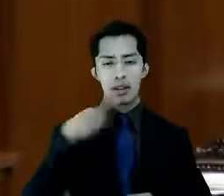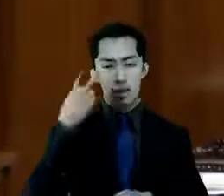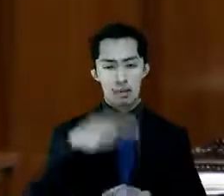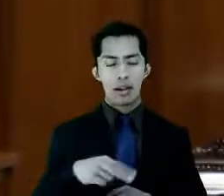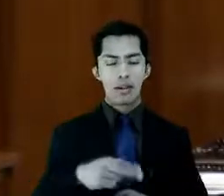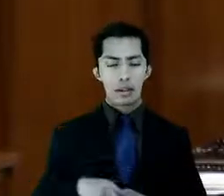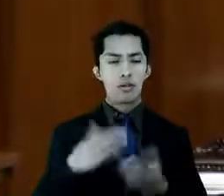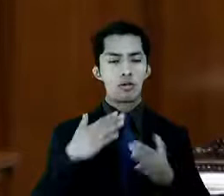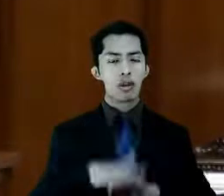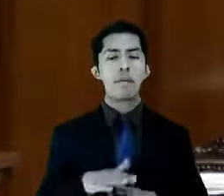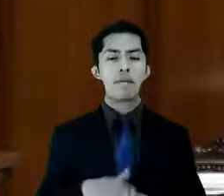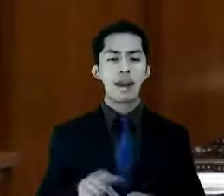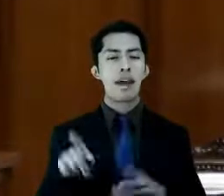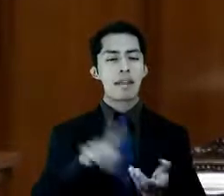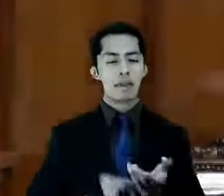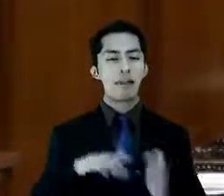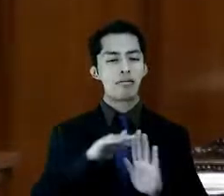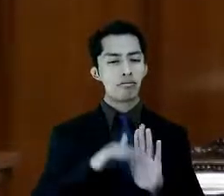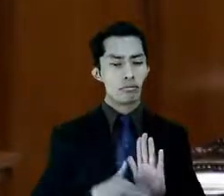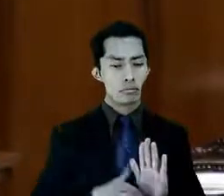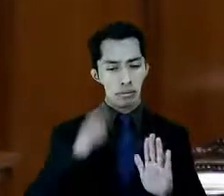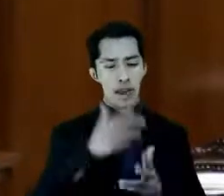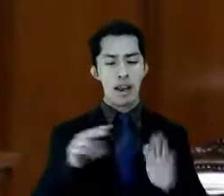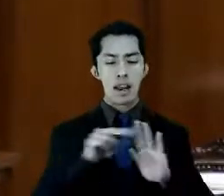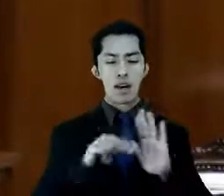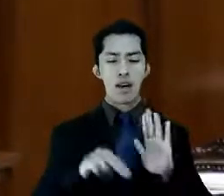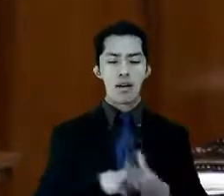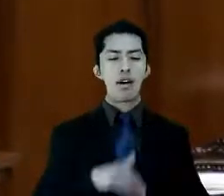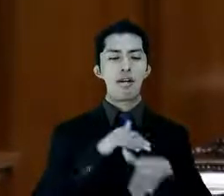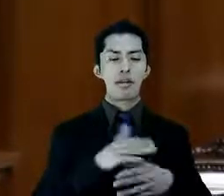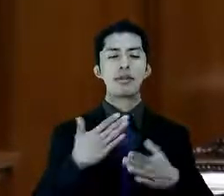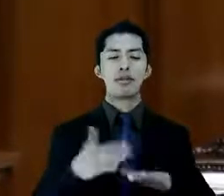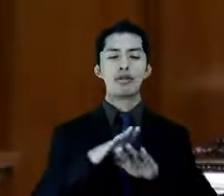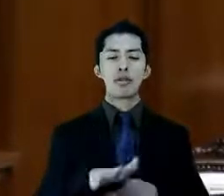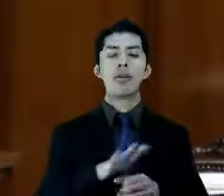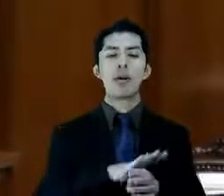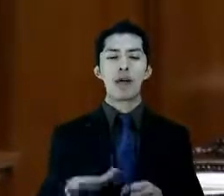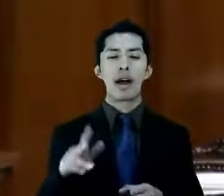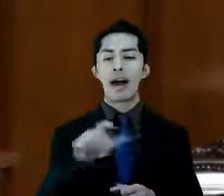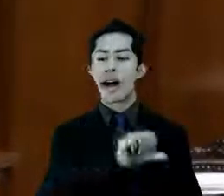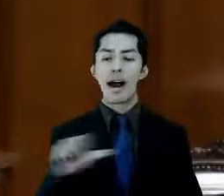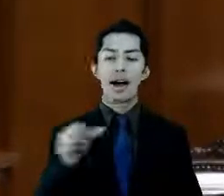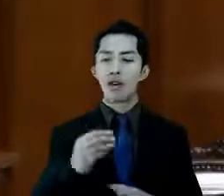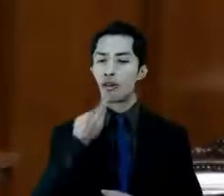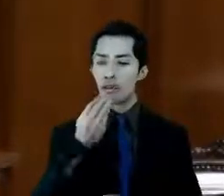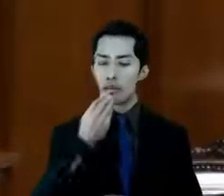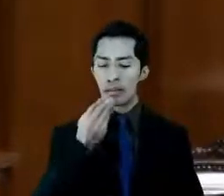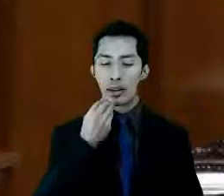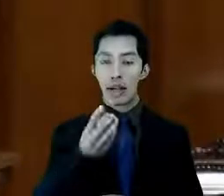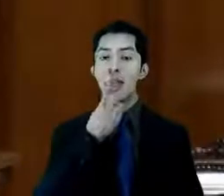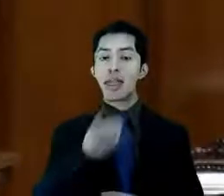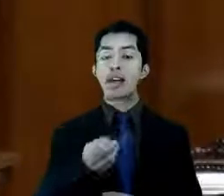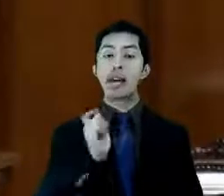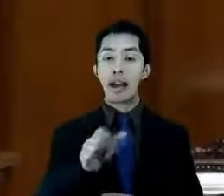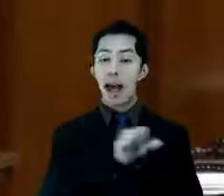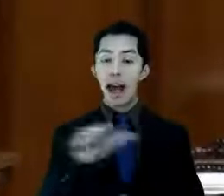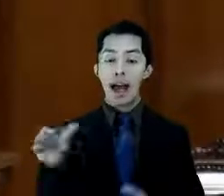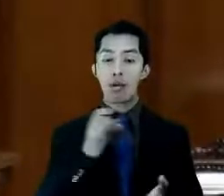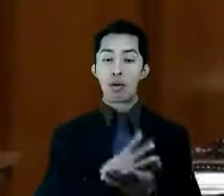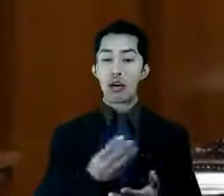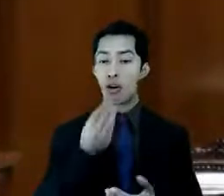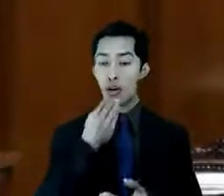en materia de observación y aplicación de la norma respecto a los alimentos, subrayo, solo a los